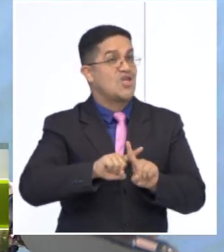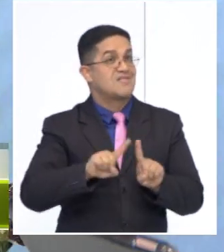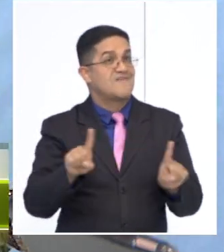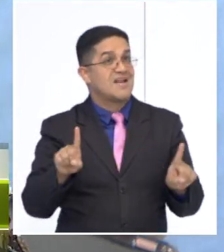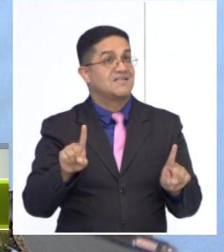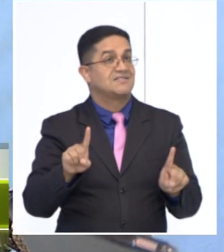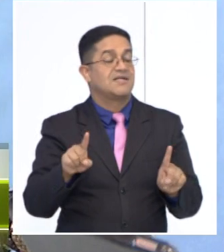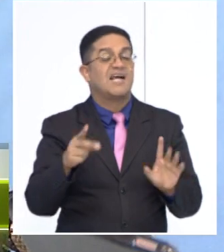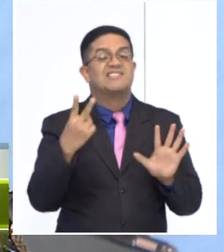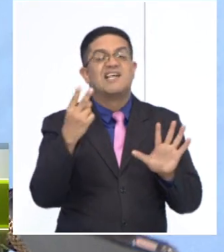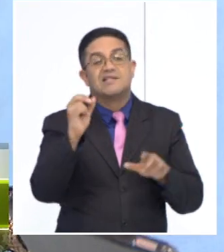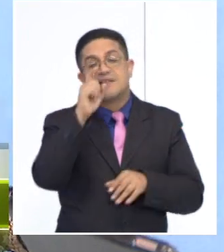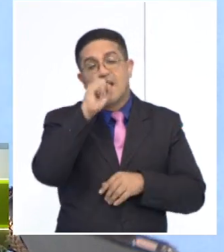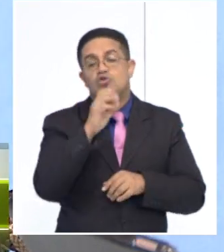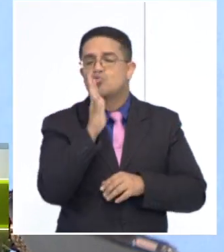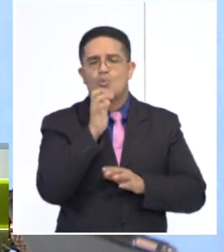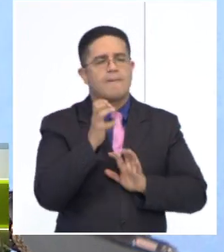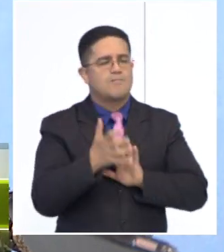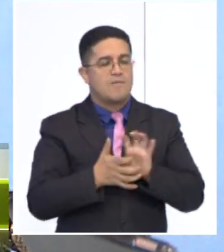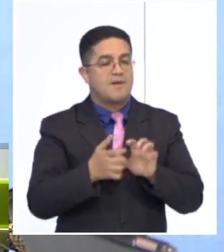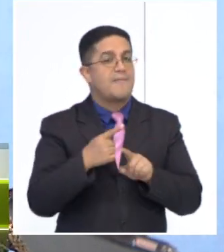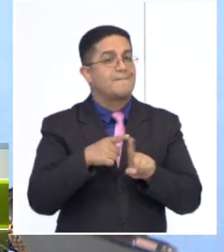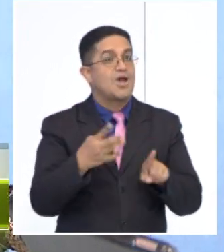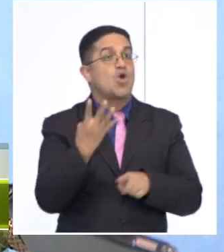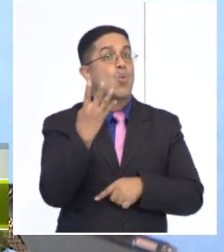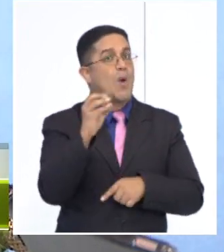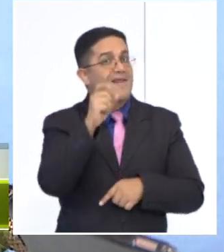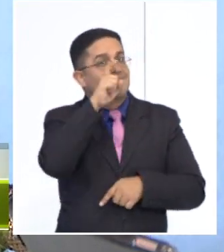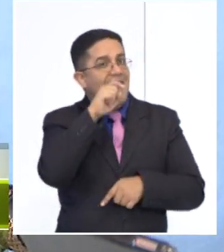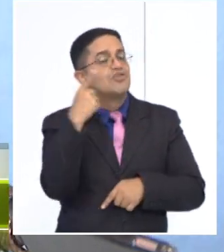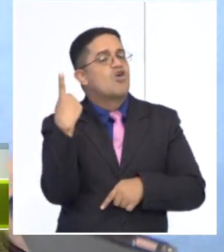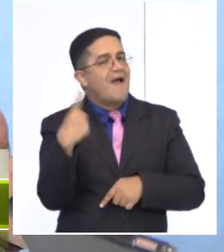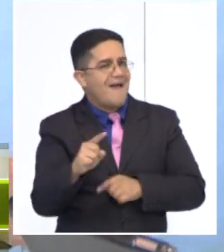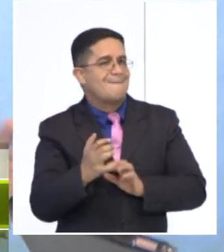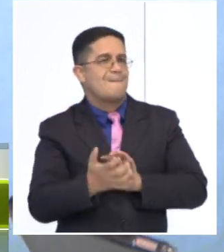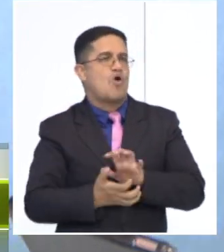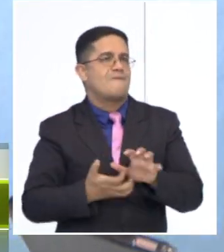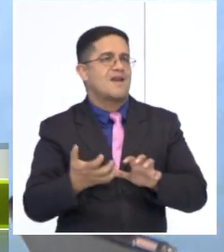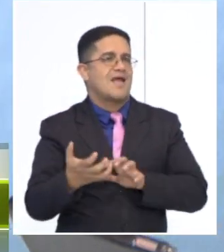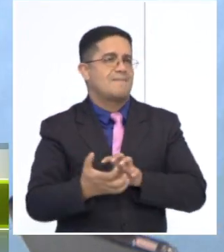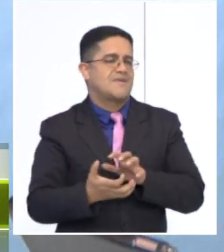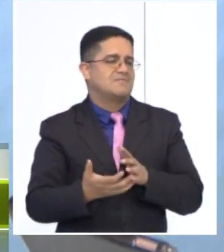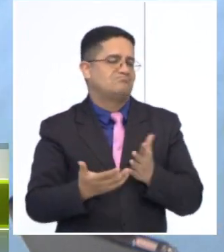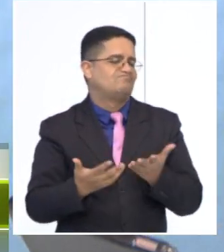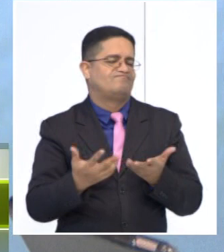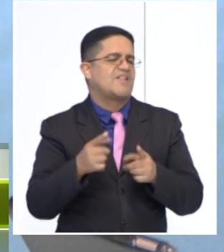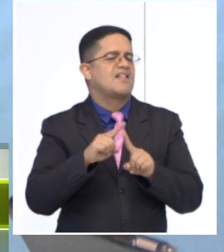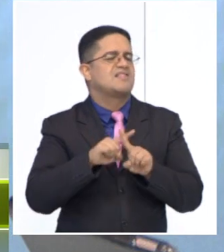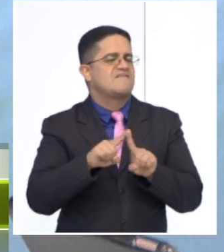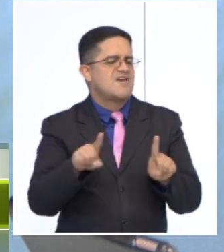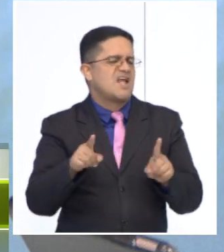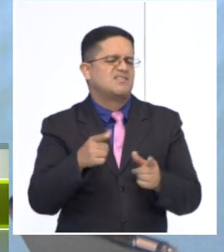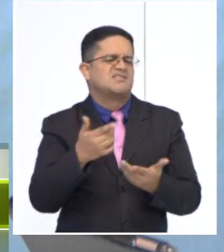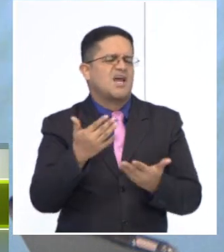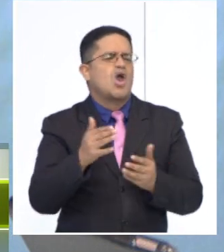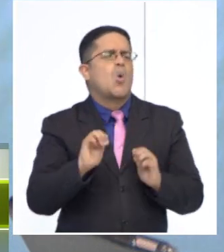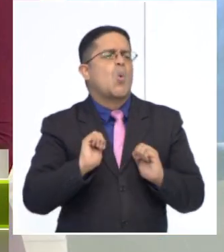70 años no va a haber complicaciones, a los 40 años va a haber complicaciones. Entonces, no es lo mismo la edad de aparición.